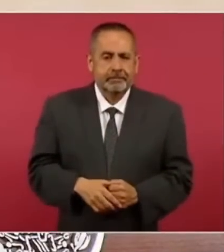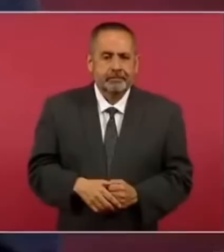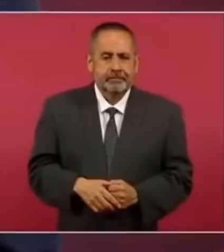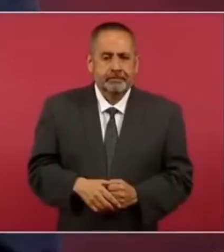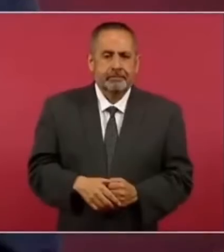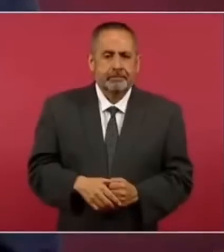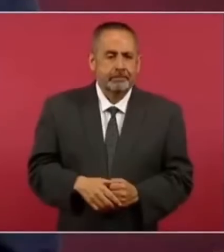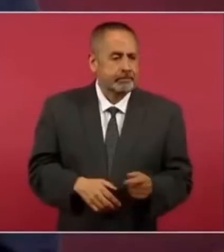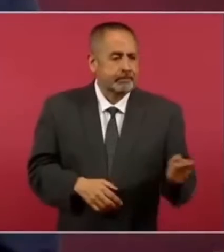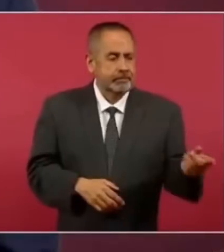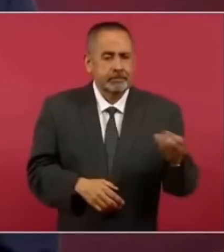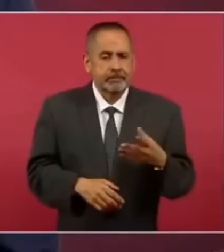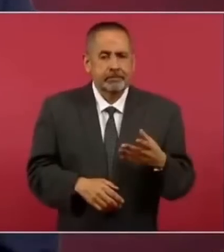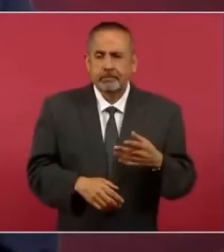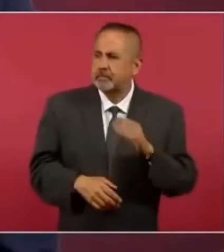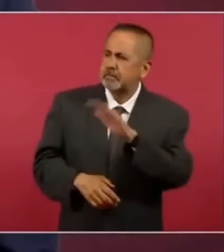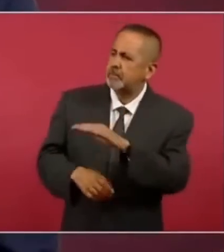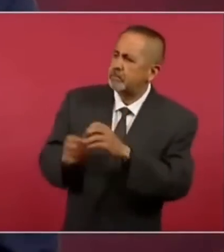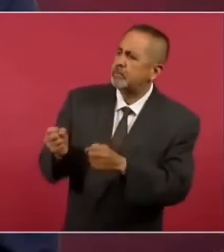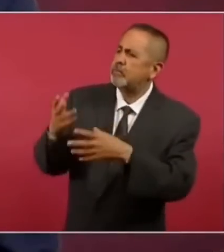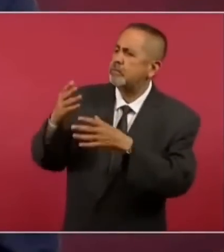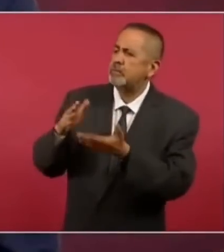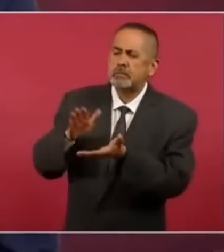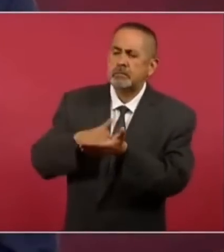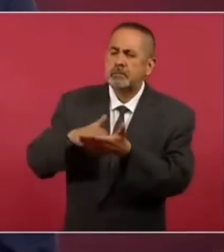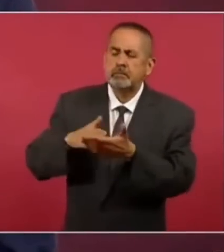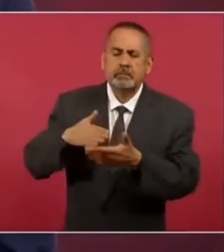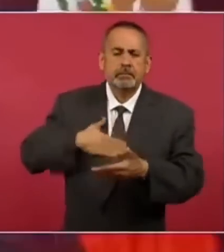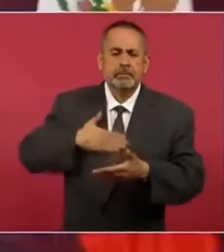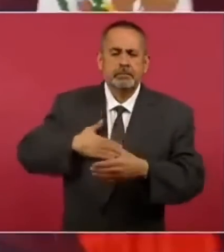Hasta de cuánto papel sanitario